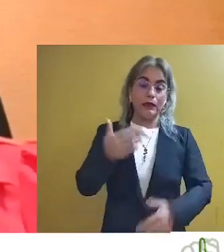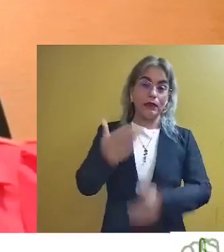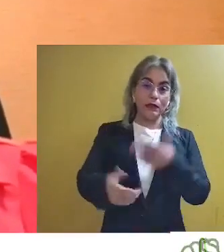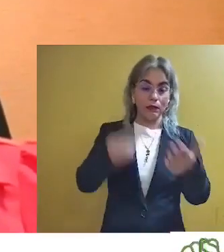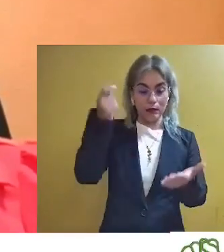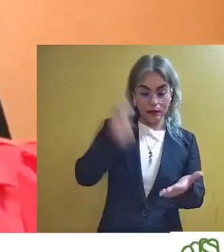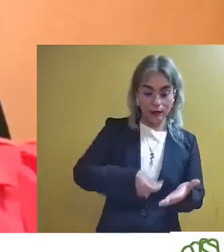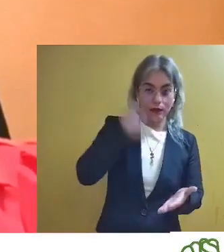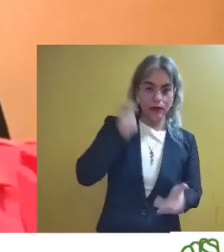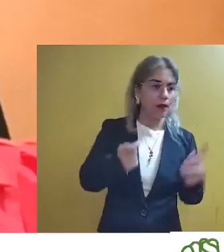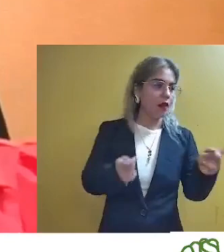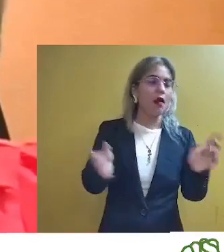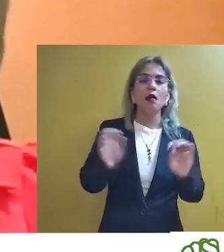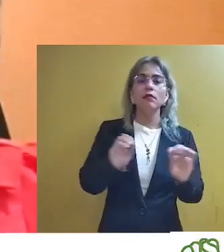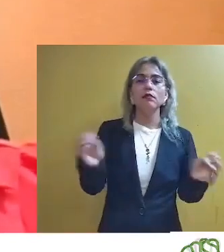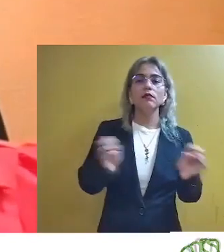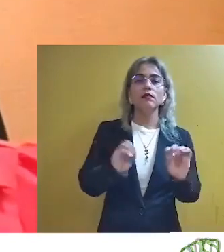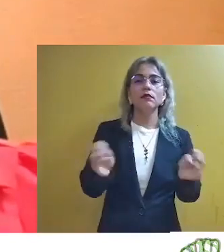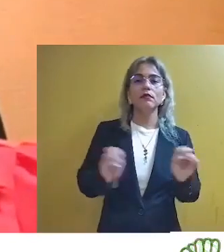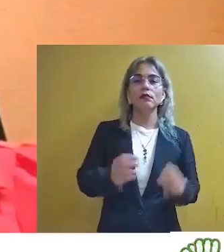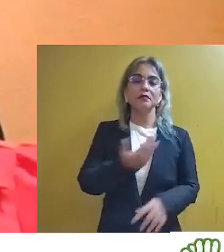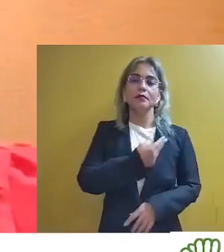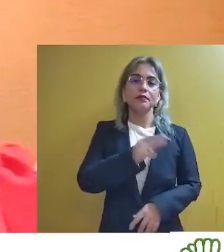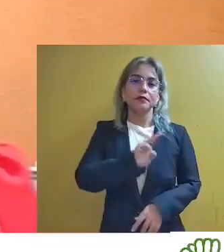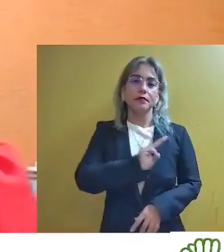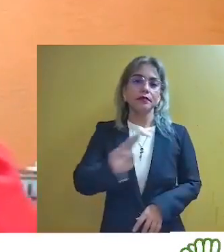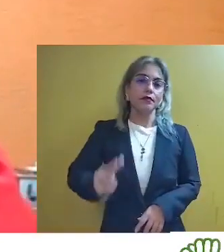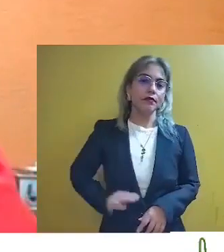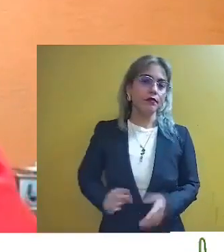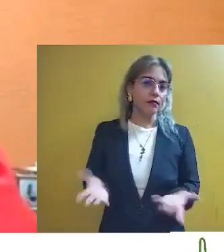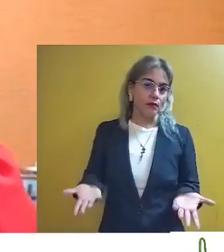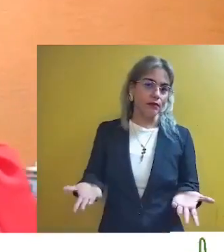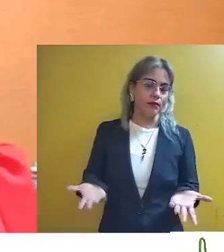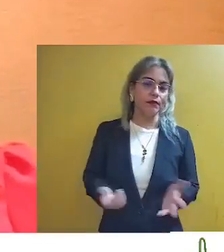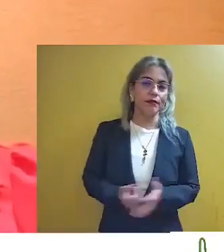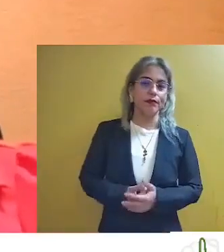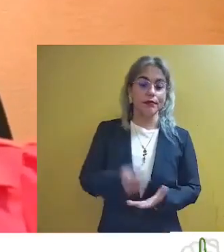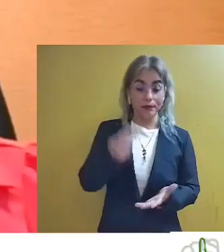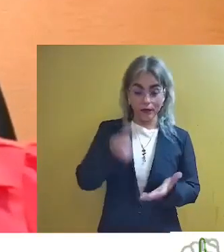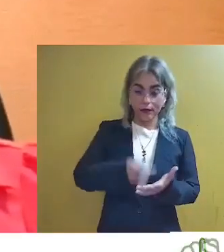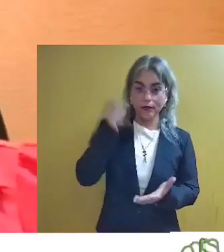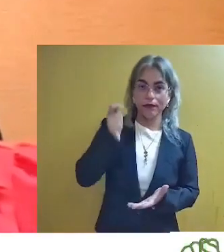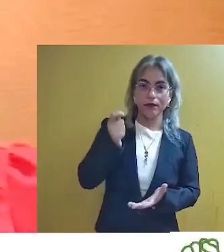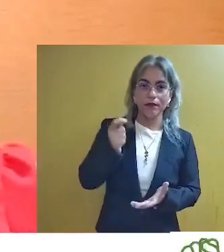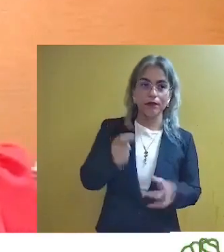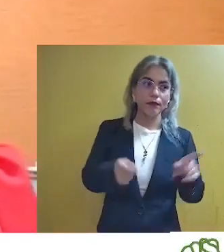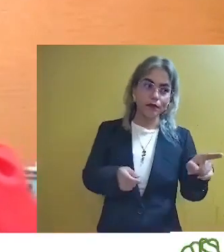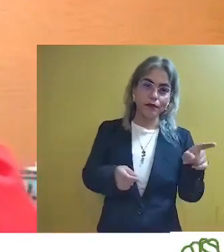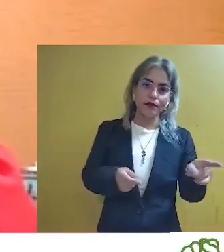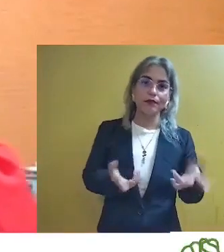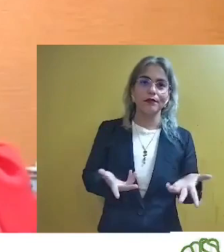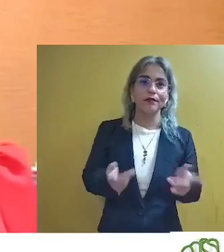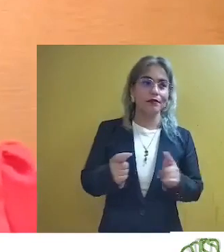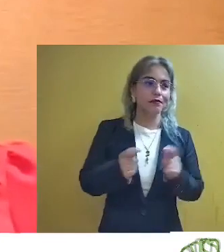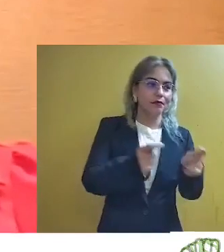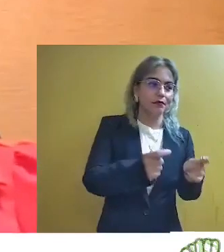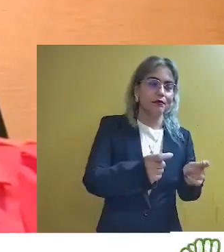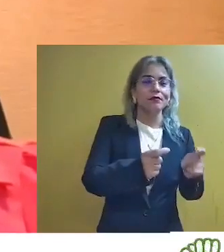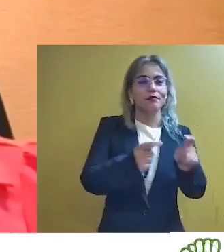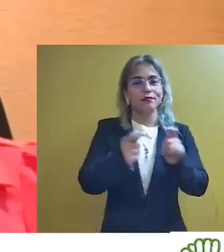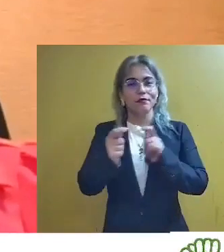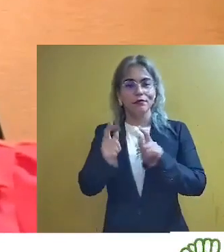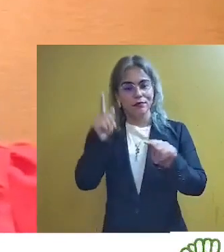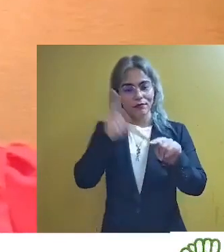ha dejado de, o hasta que se instó la ejecución de la sentencia, ha dejado de tener el referido cargo.